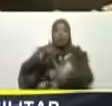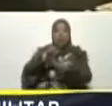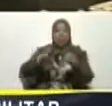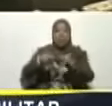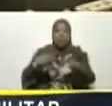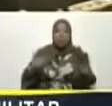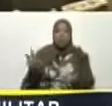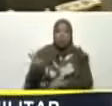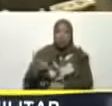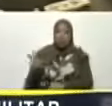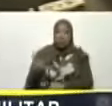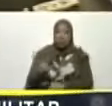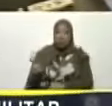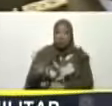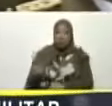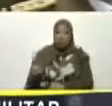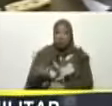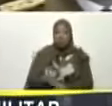país